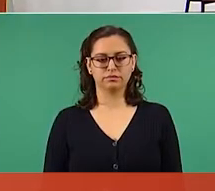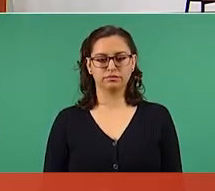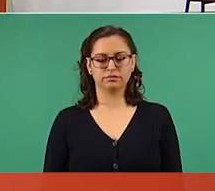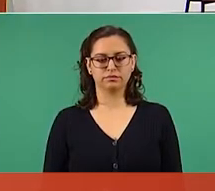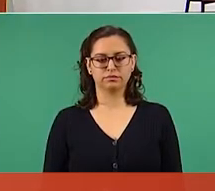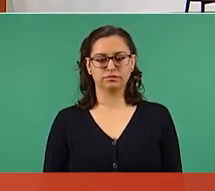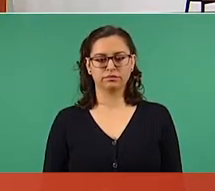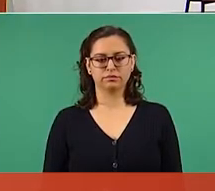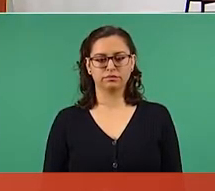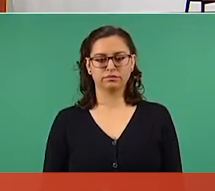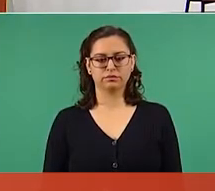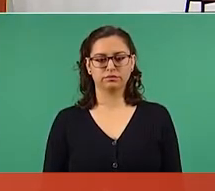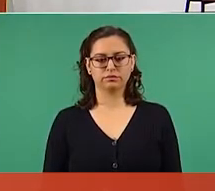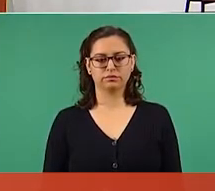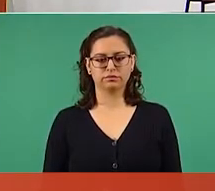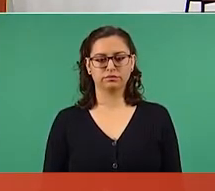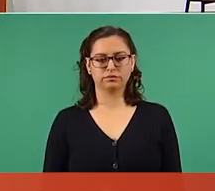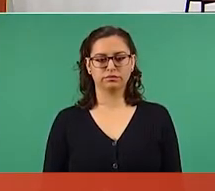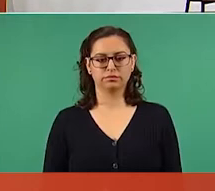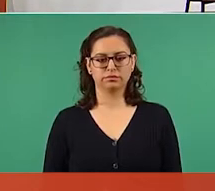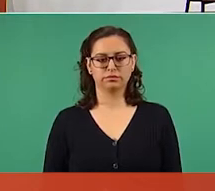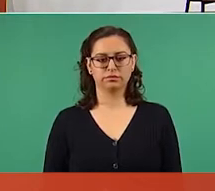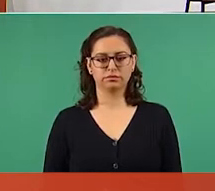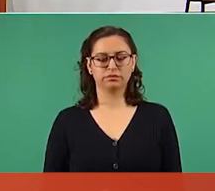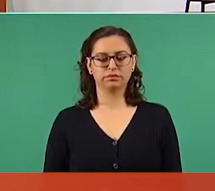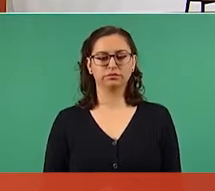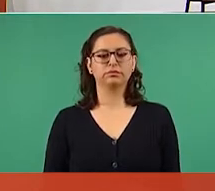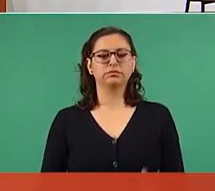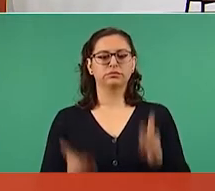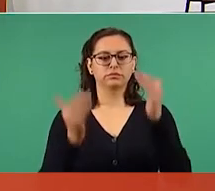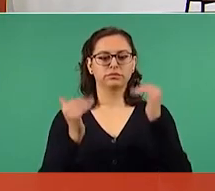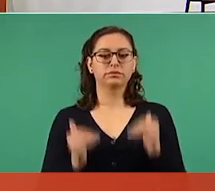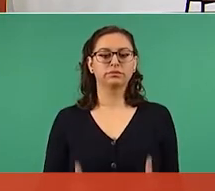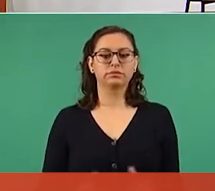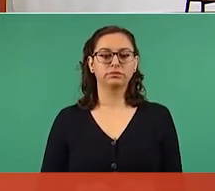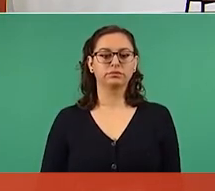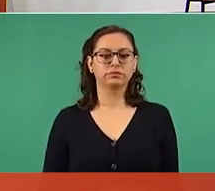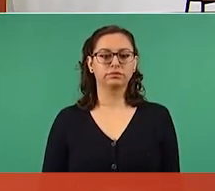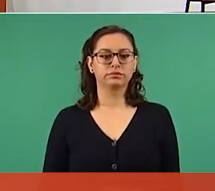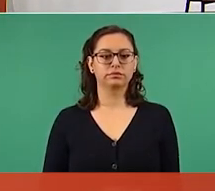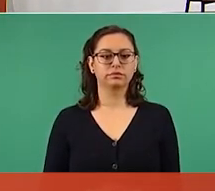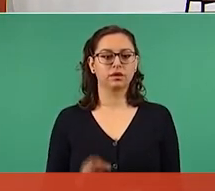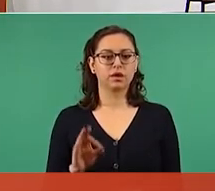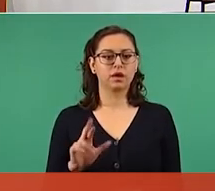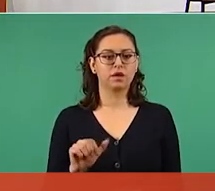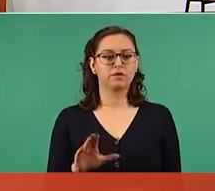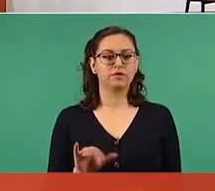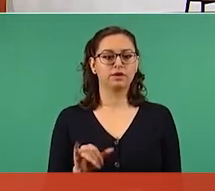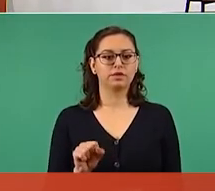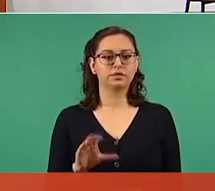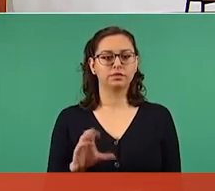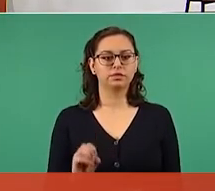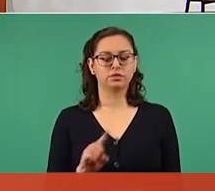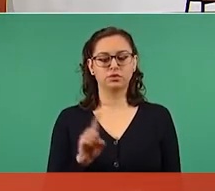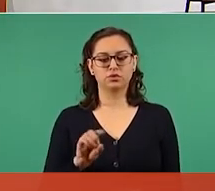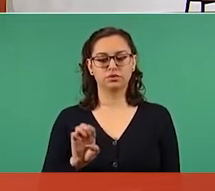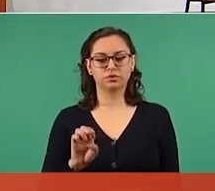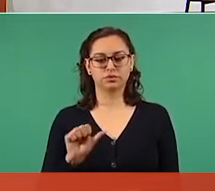3 menciones negativas. La siguiente, por favor. Francisco Zea, bueno, este